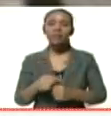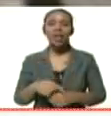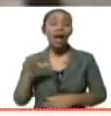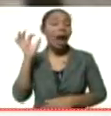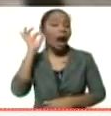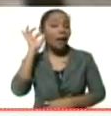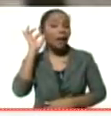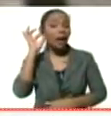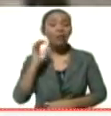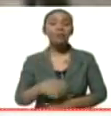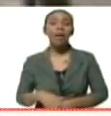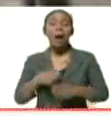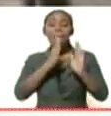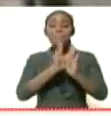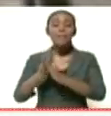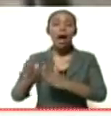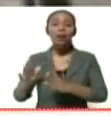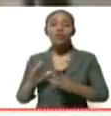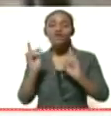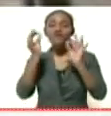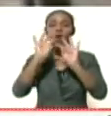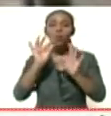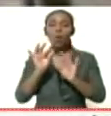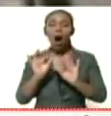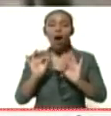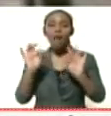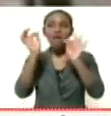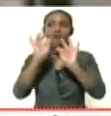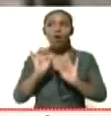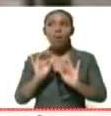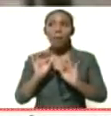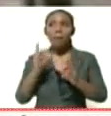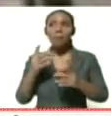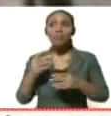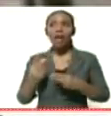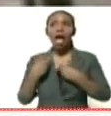un plan piloto de Club Delivery.